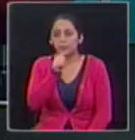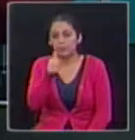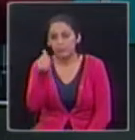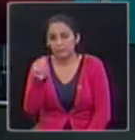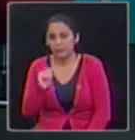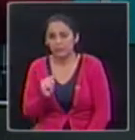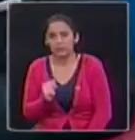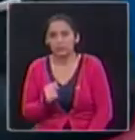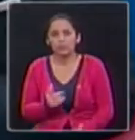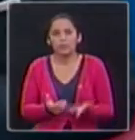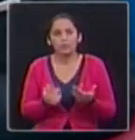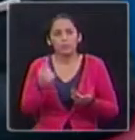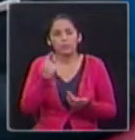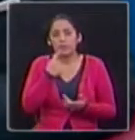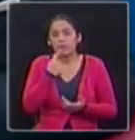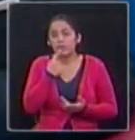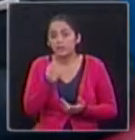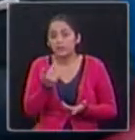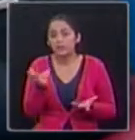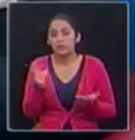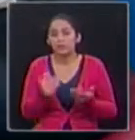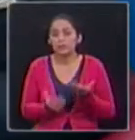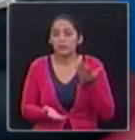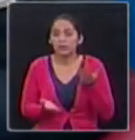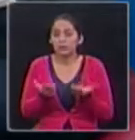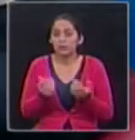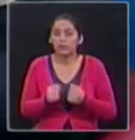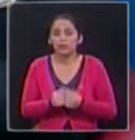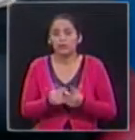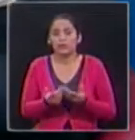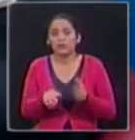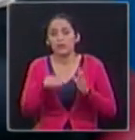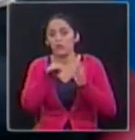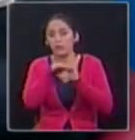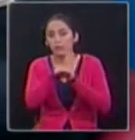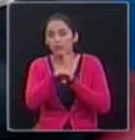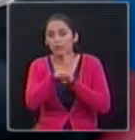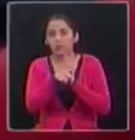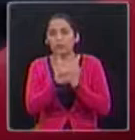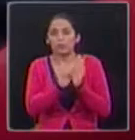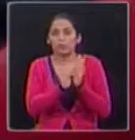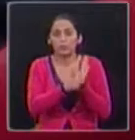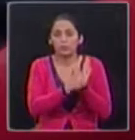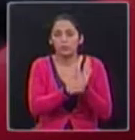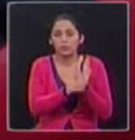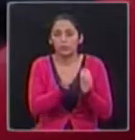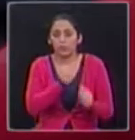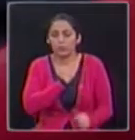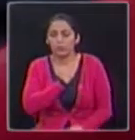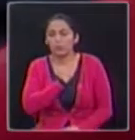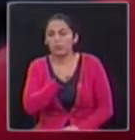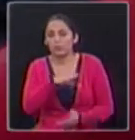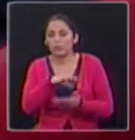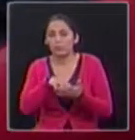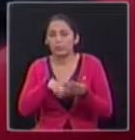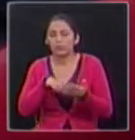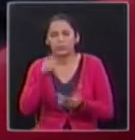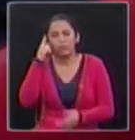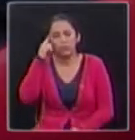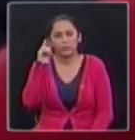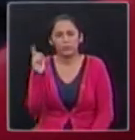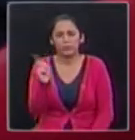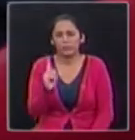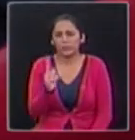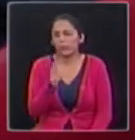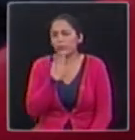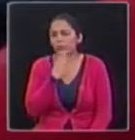ustedes? No, porque es un medio de pago que tiene un solo objetivo, incluir a aquellos que no están bancarizados, o sea, que no están dentro de la